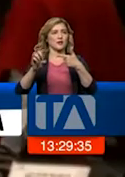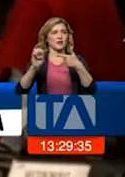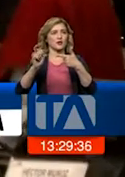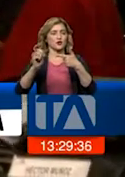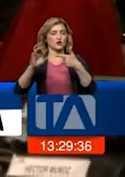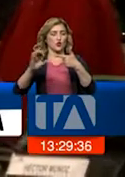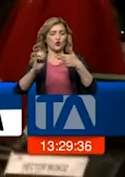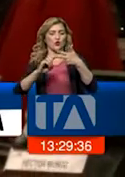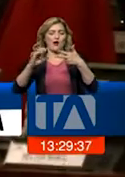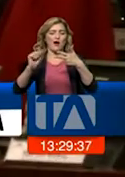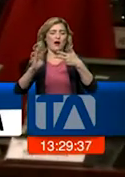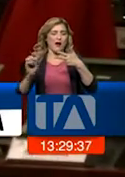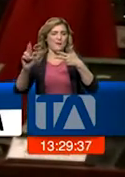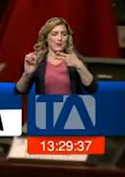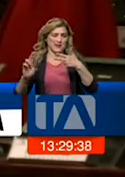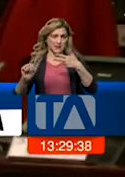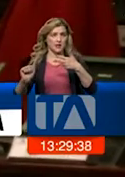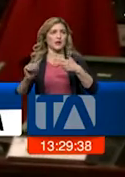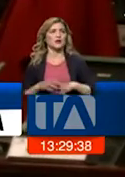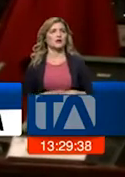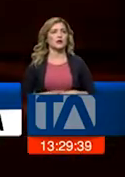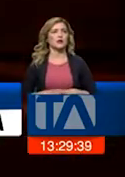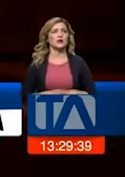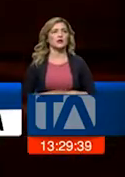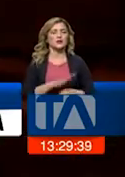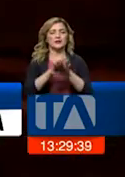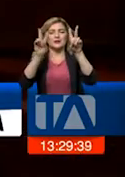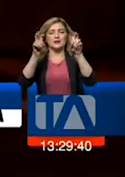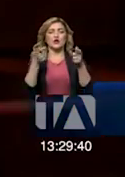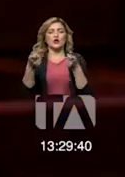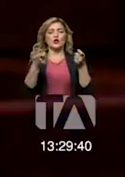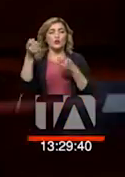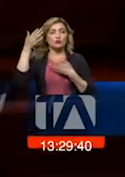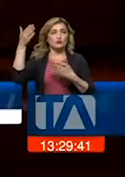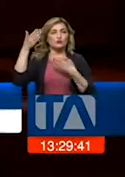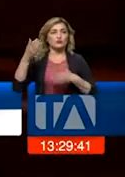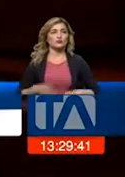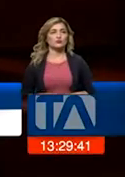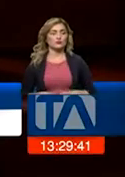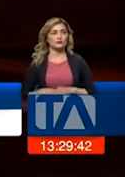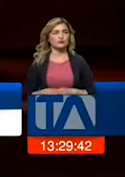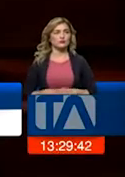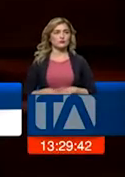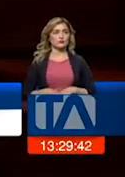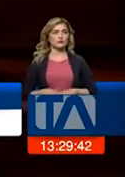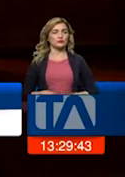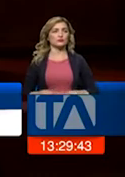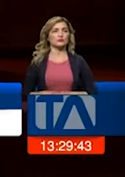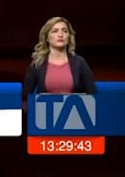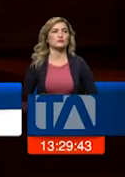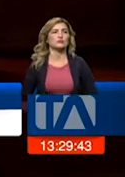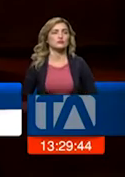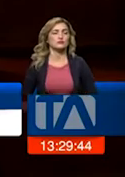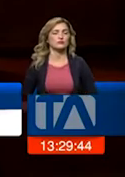Democracia. Tamaín fue la primera y se refirió al control político. Esta iniciativa no incrementa